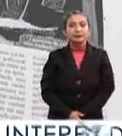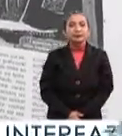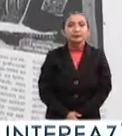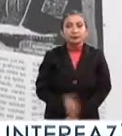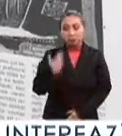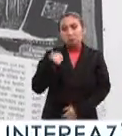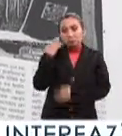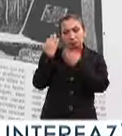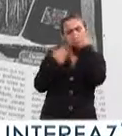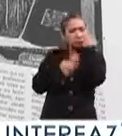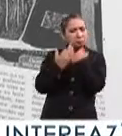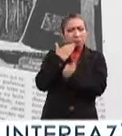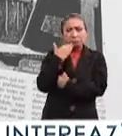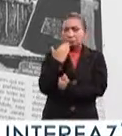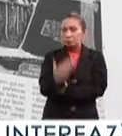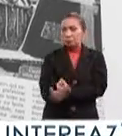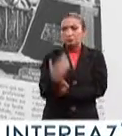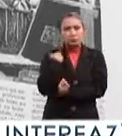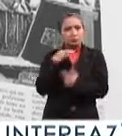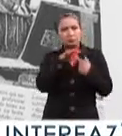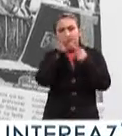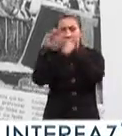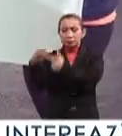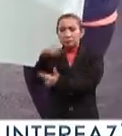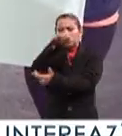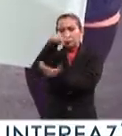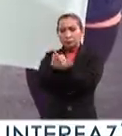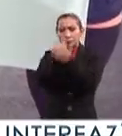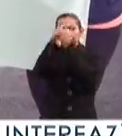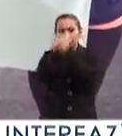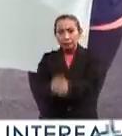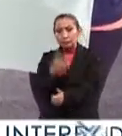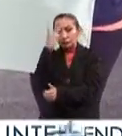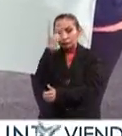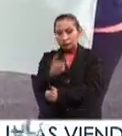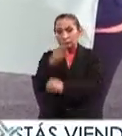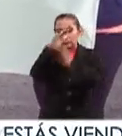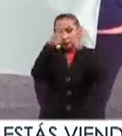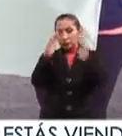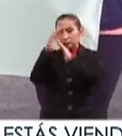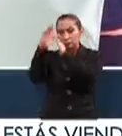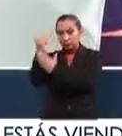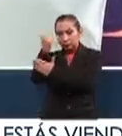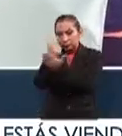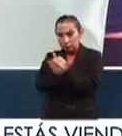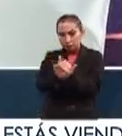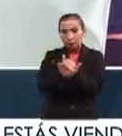Nos atendieron súper bien, nos llevaron a nuestras residencias, estuvimos en 2 residencias ahí en la ciudad,